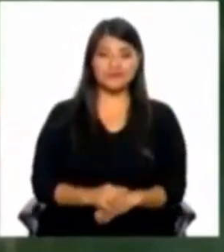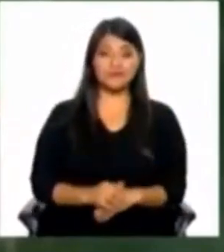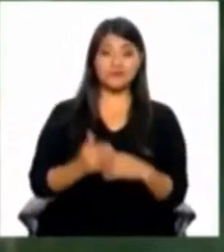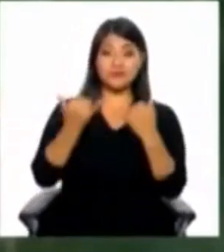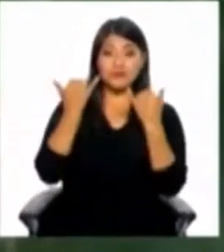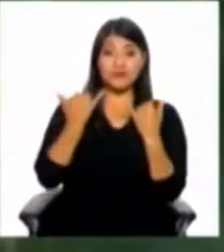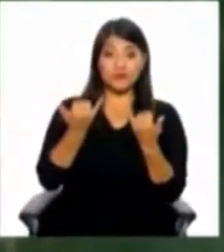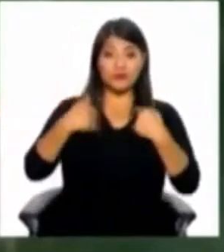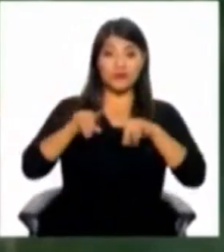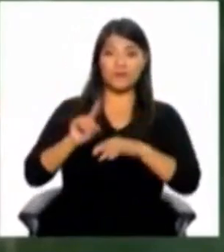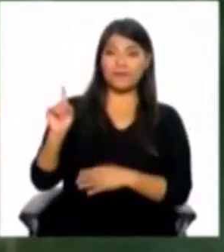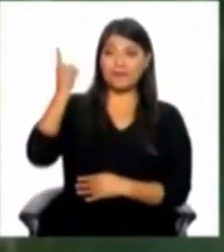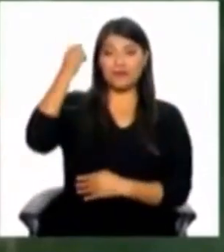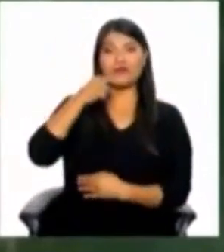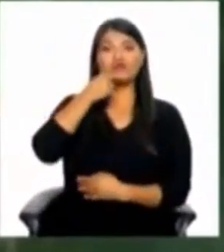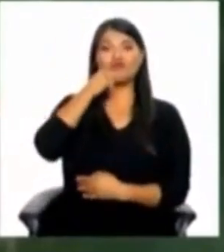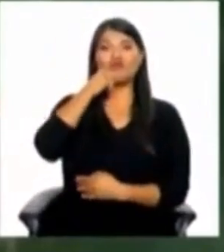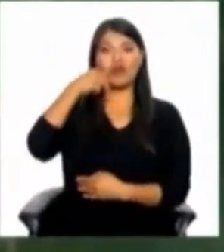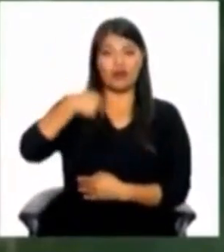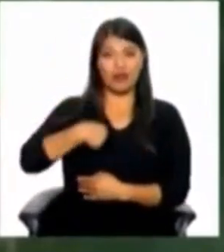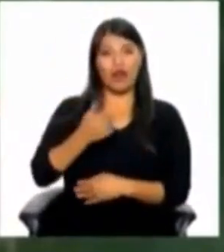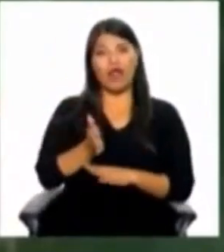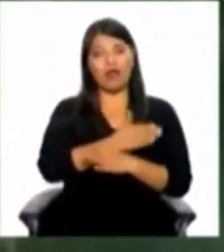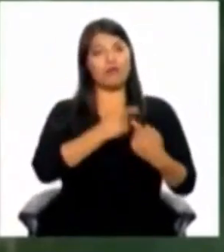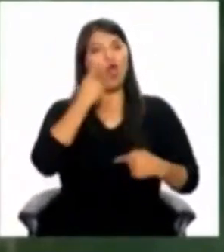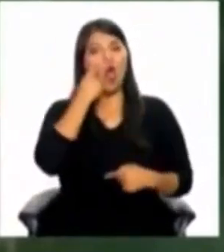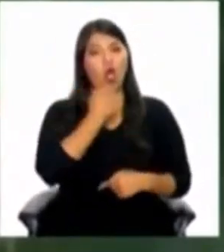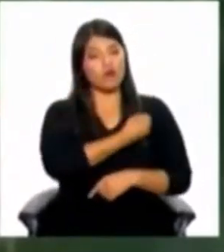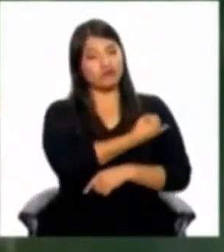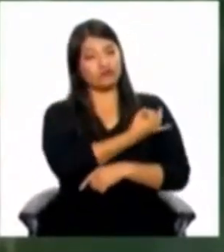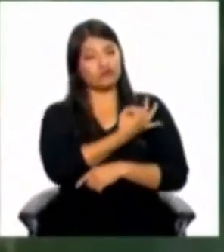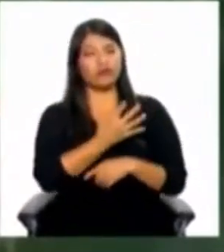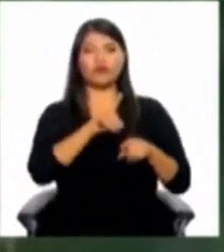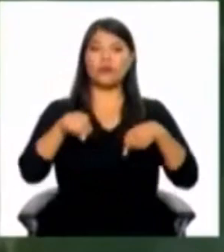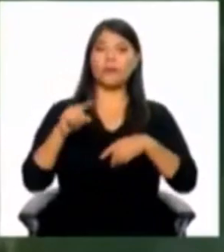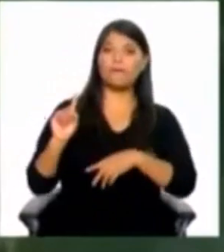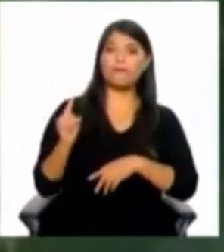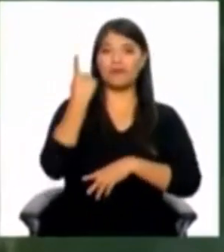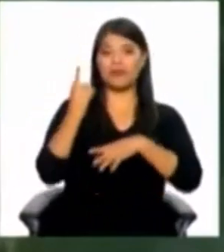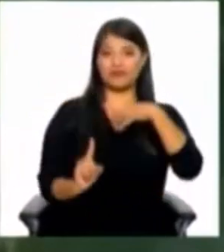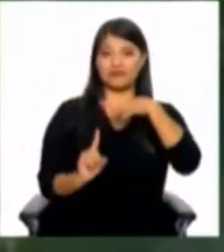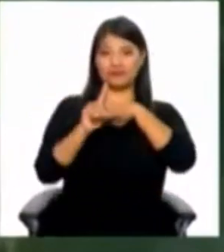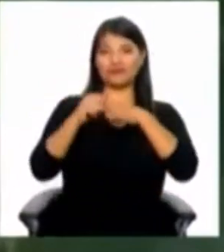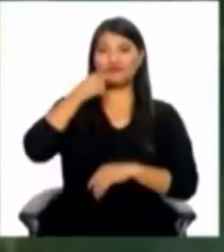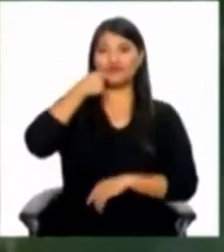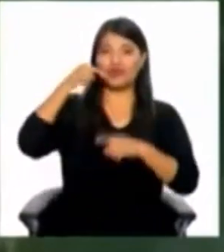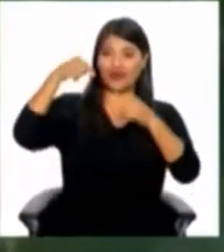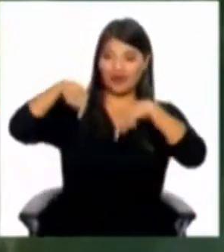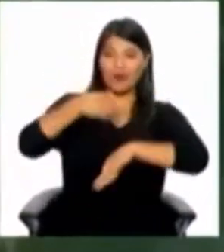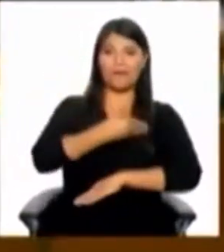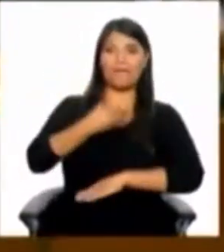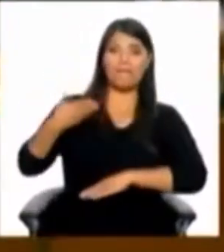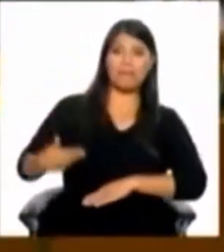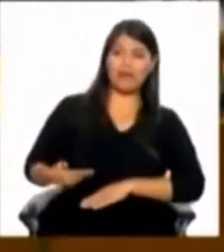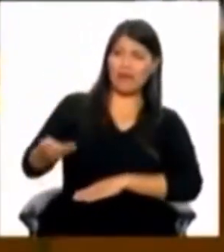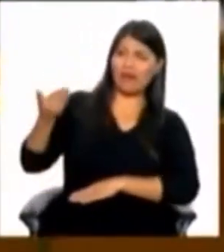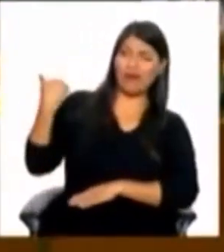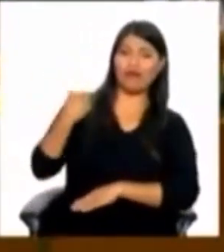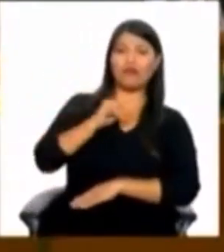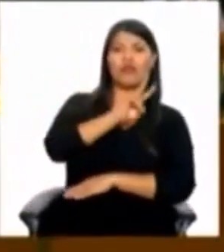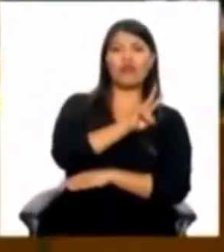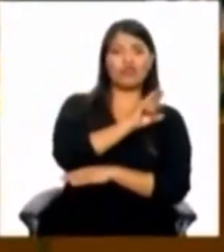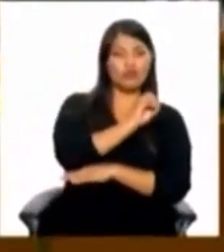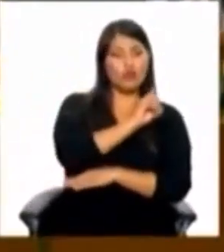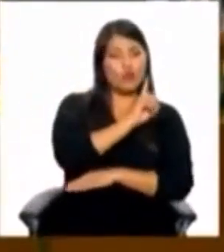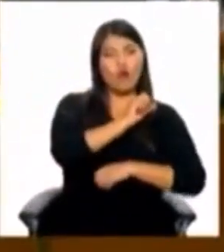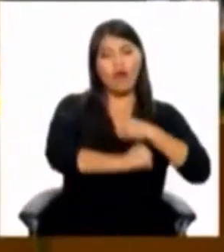honor de ser la primera mujer presidenta constitucional de la República en 201 años de existencia